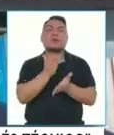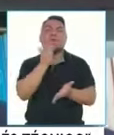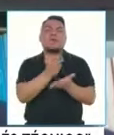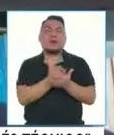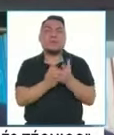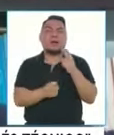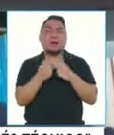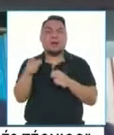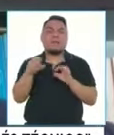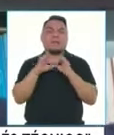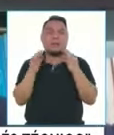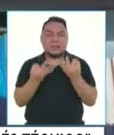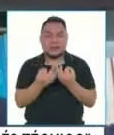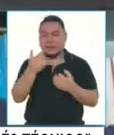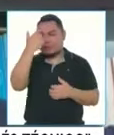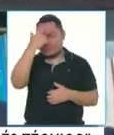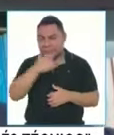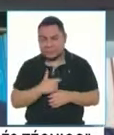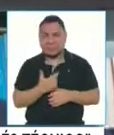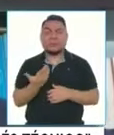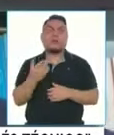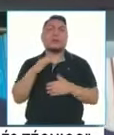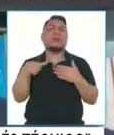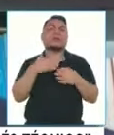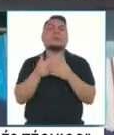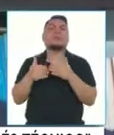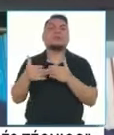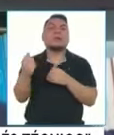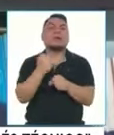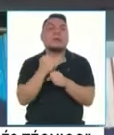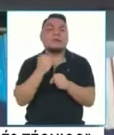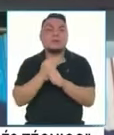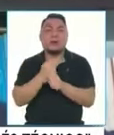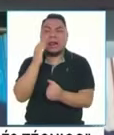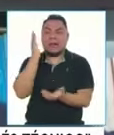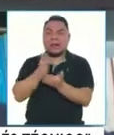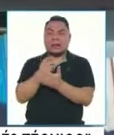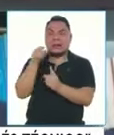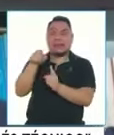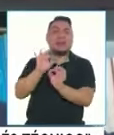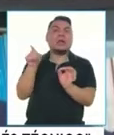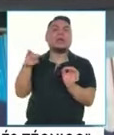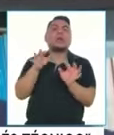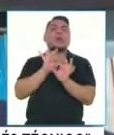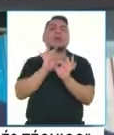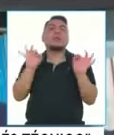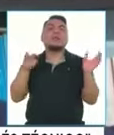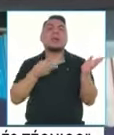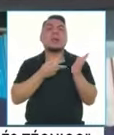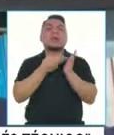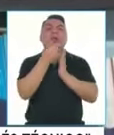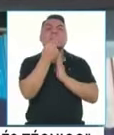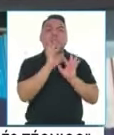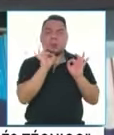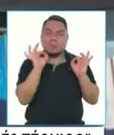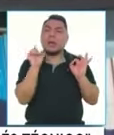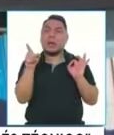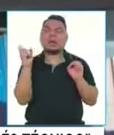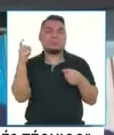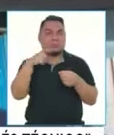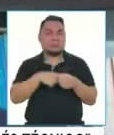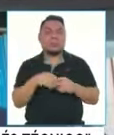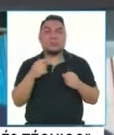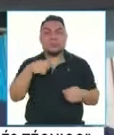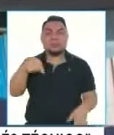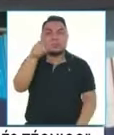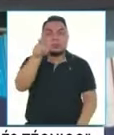problemas familiares, personales, de trascendencia, y que con su talante, porque nadie es